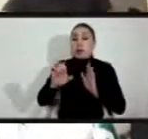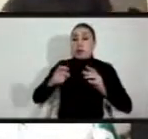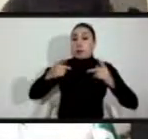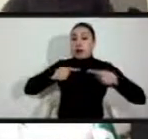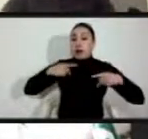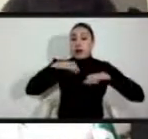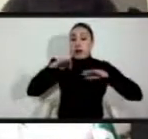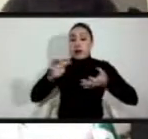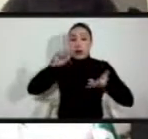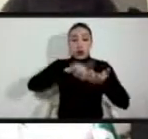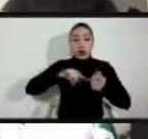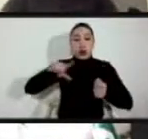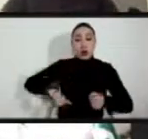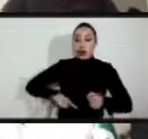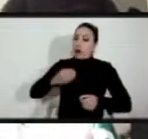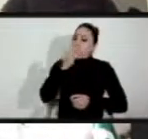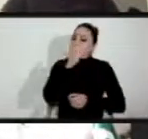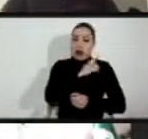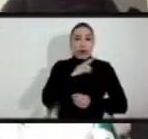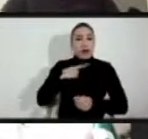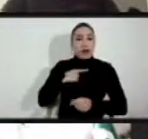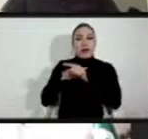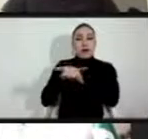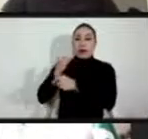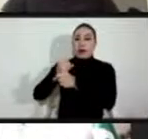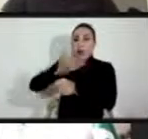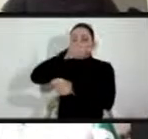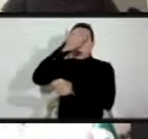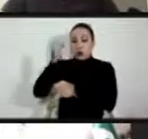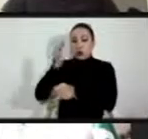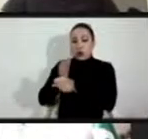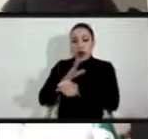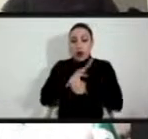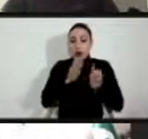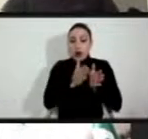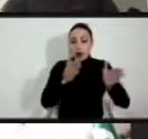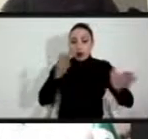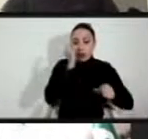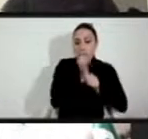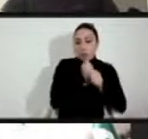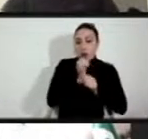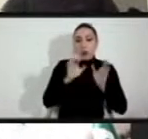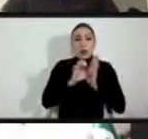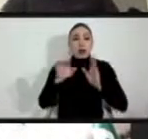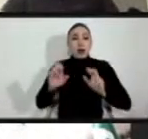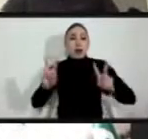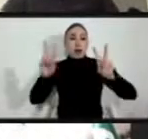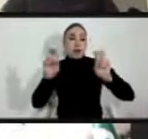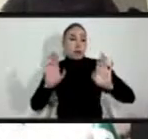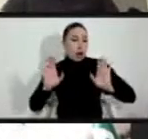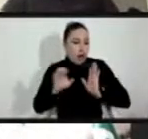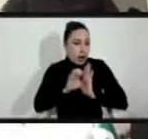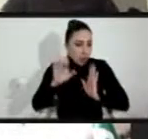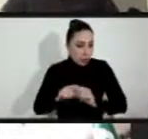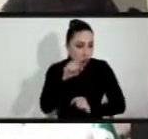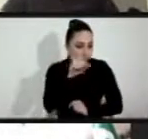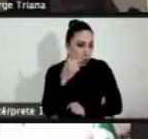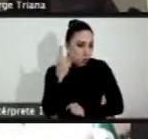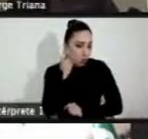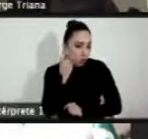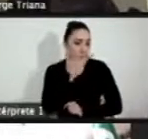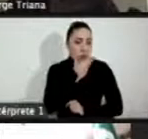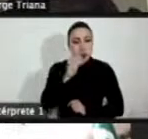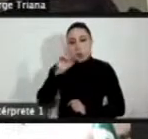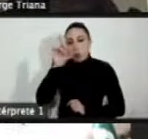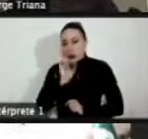fundamental. Vamos a suponer que a un diputado o diputada le imputan cualquier cosa. En ese momento que se le